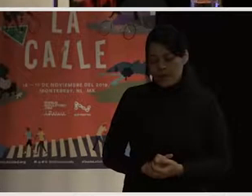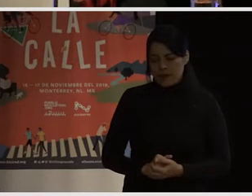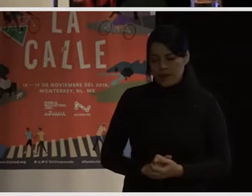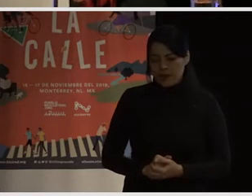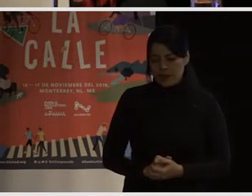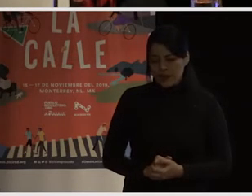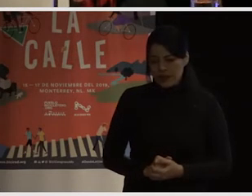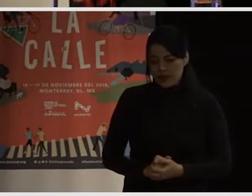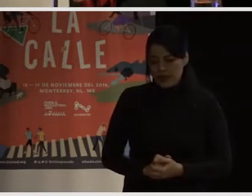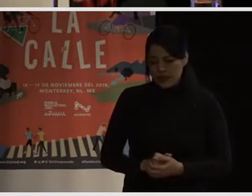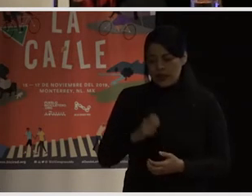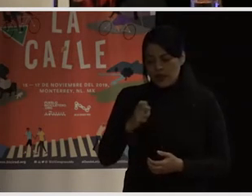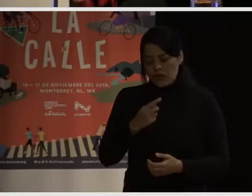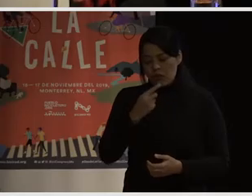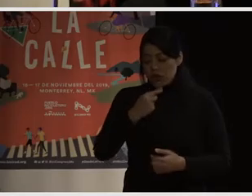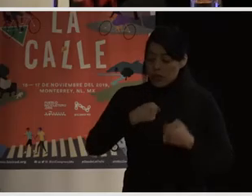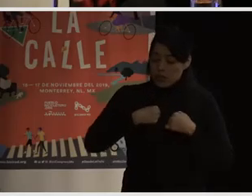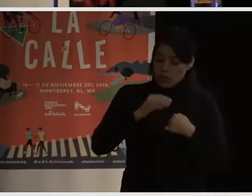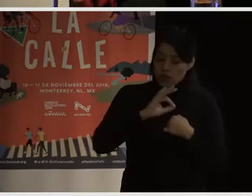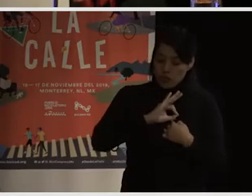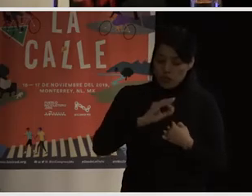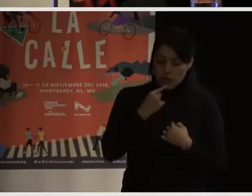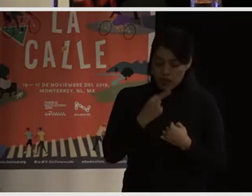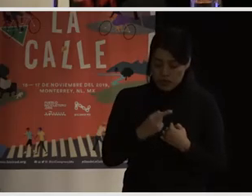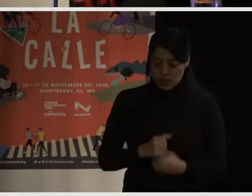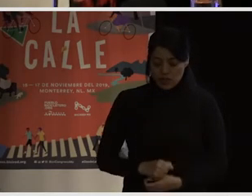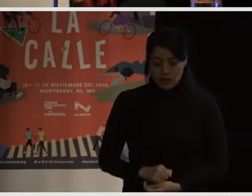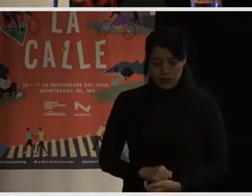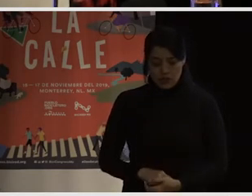es lo que tendría que decir por ahora gracias